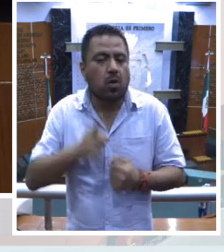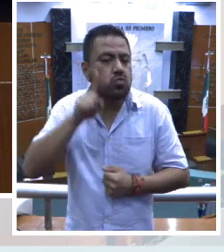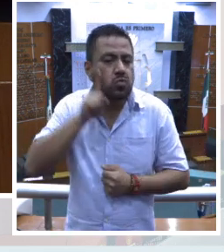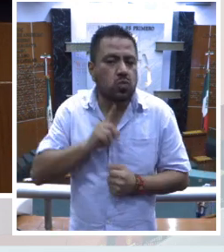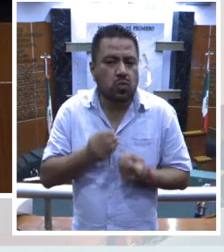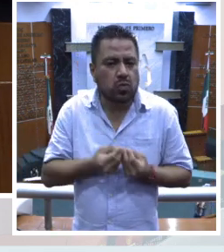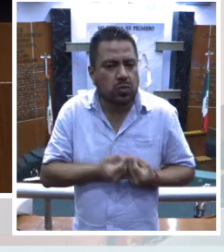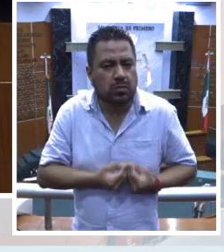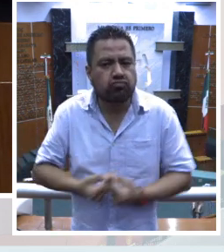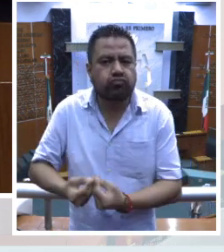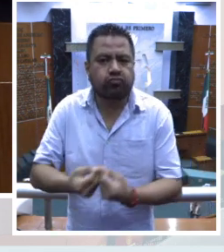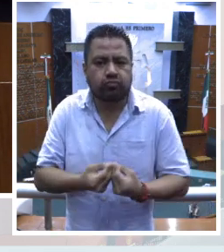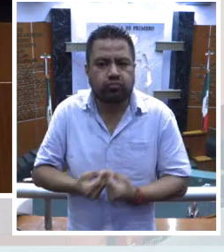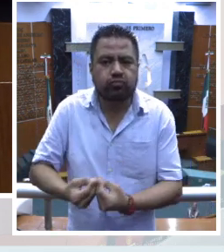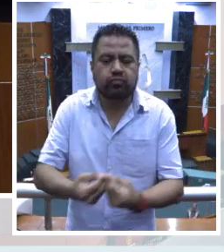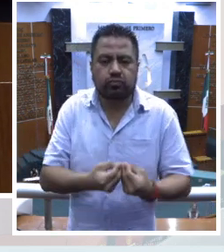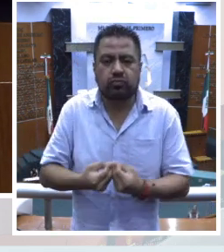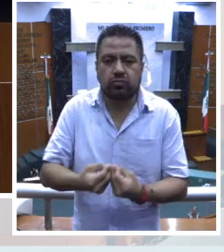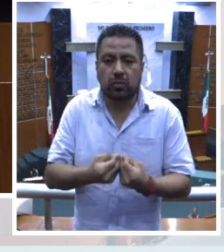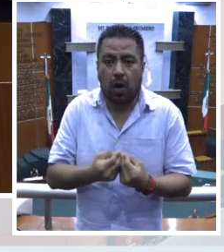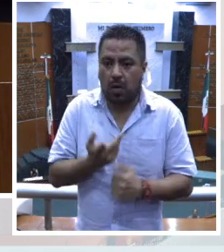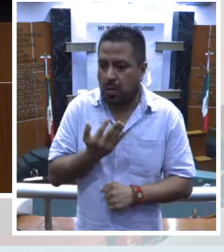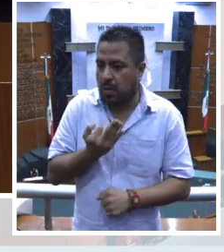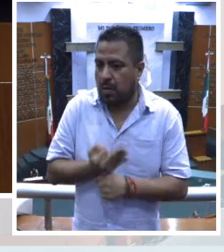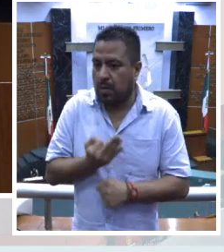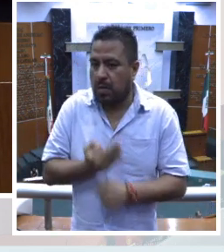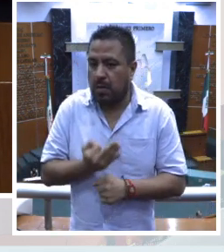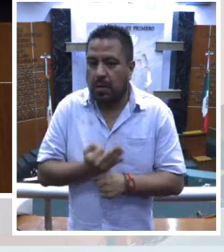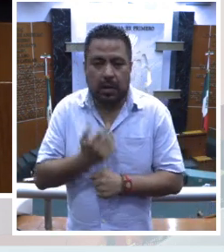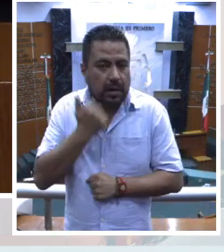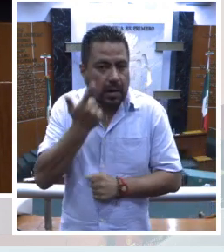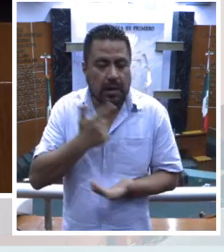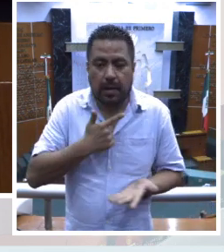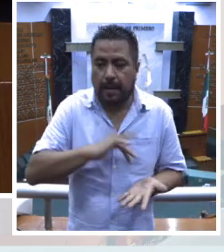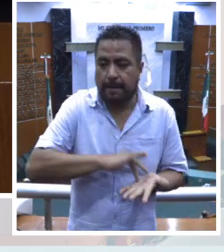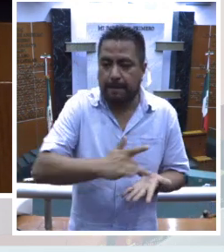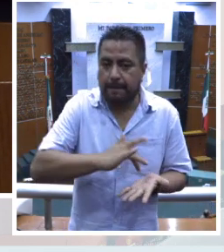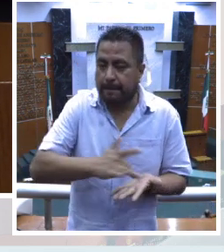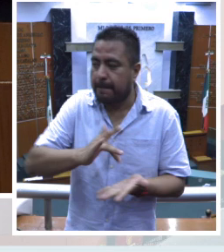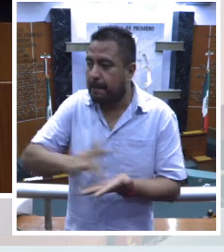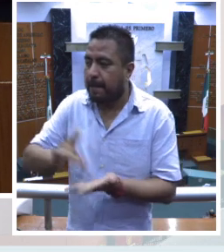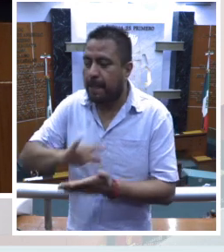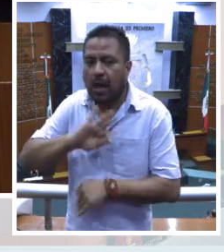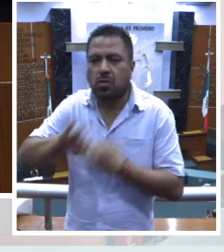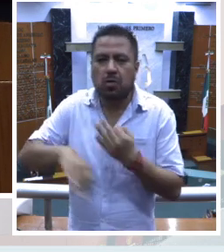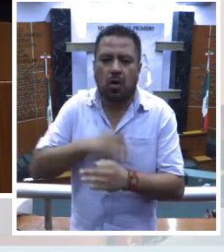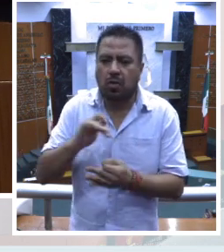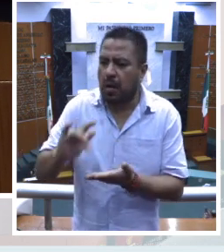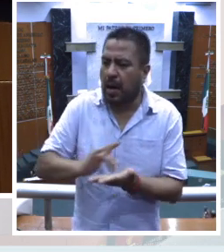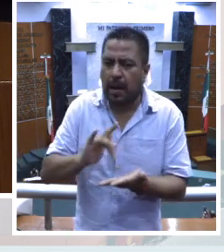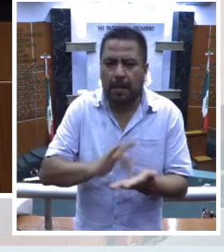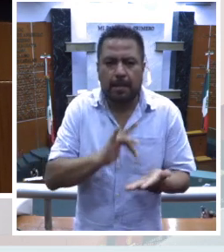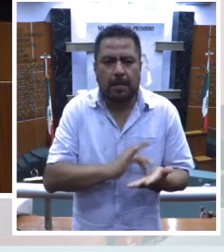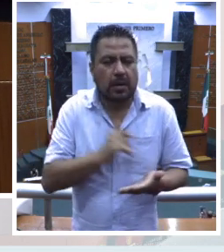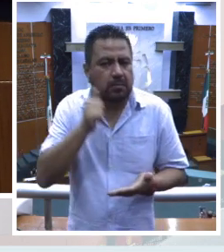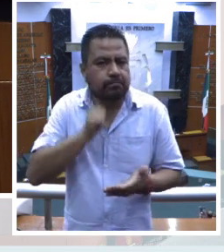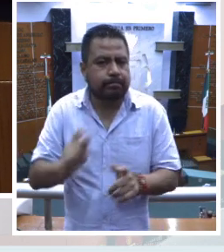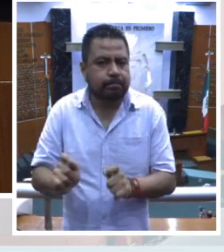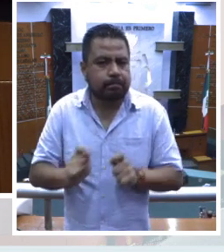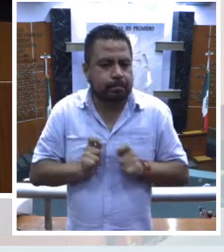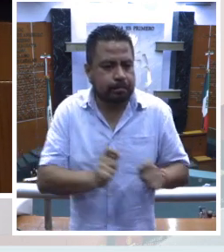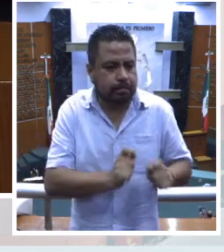mujeres, a quienes hoy quiero agradecer todo el apoyo que siempre me han